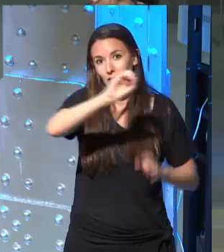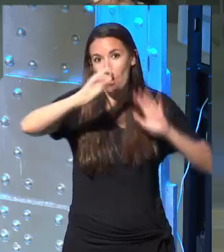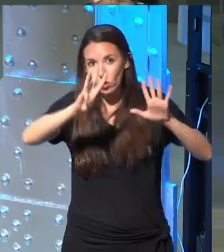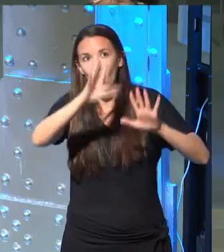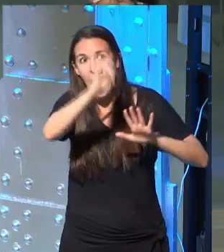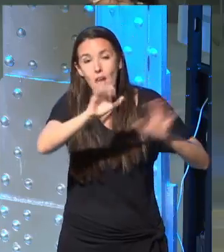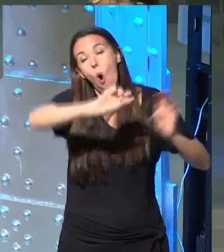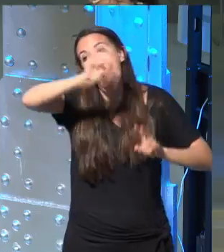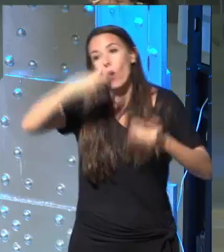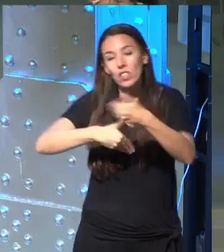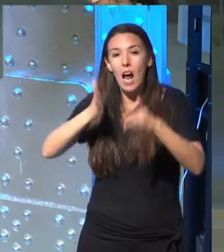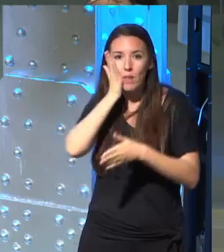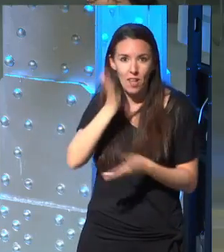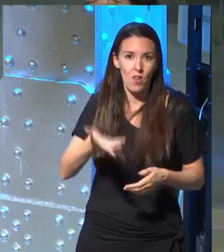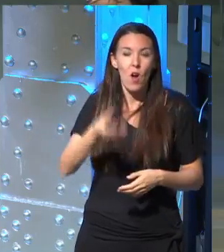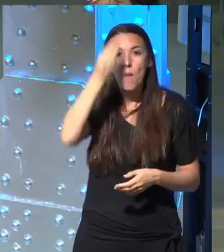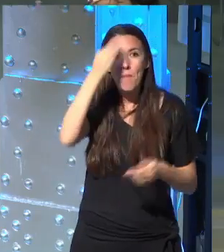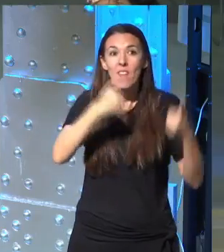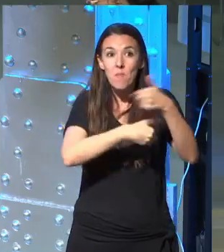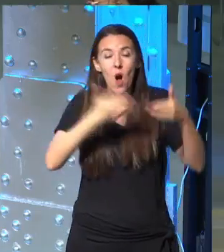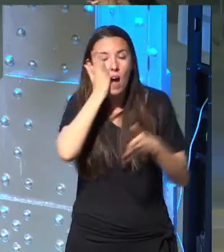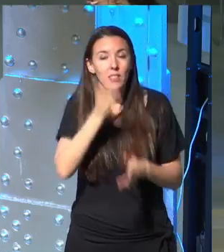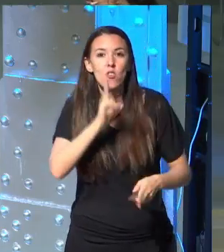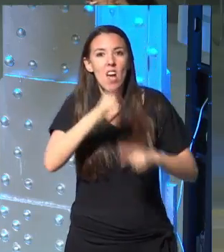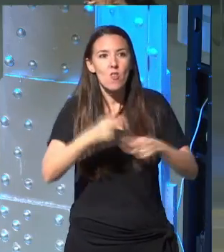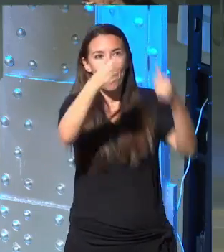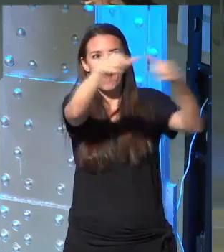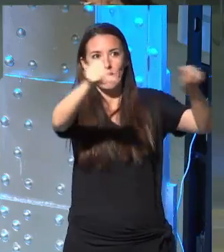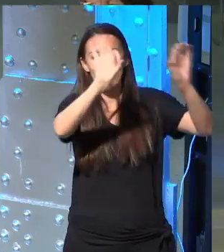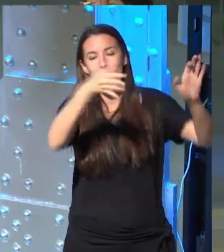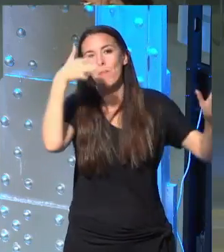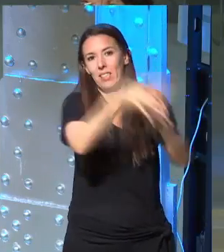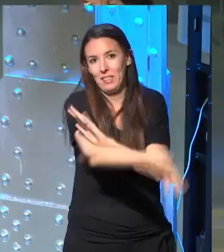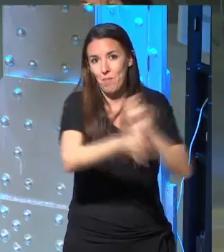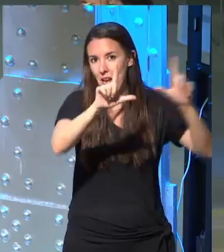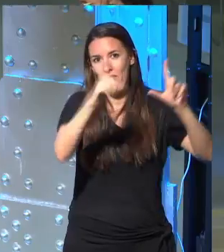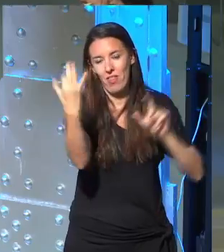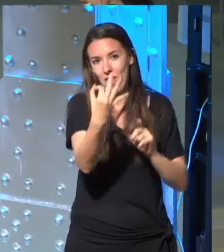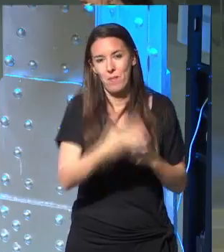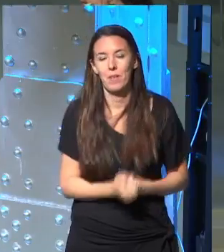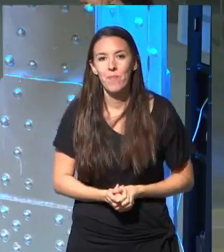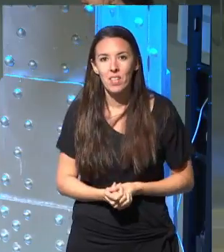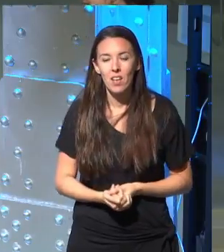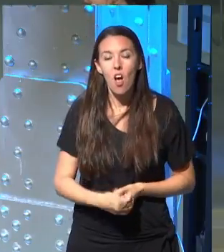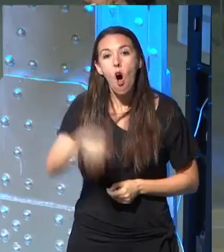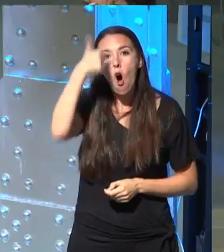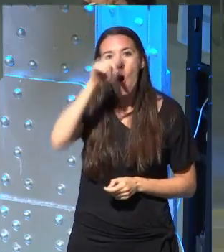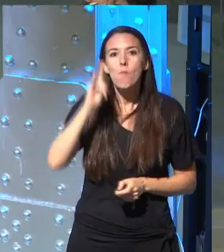Yo creo que deberían ponerle tu nombre. A la habitación. Ya para siempre. ¿El hombre alto de dónde